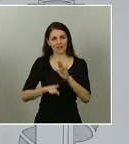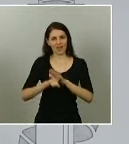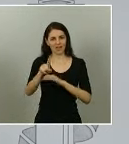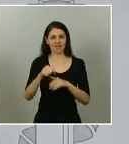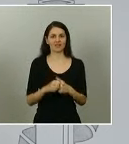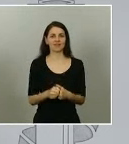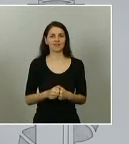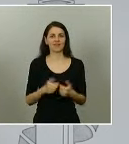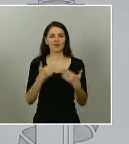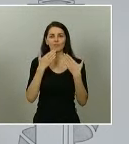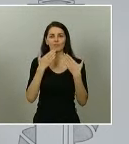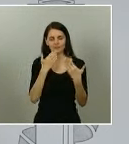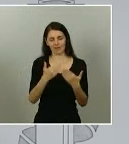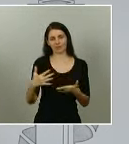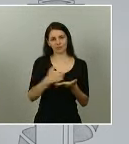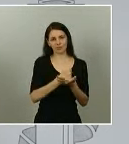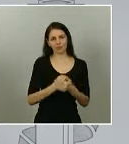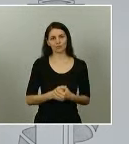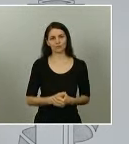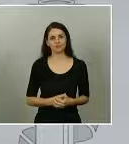gracias.